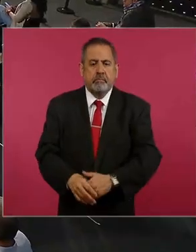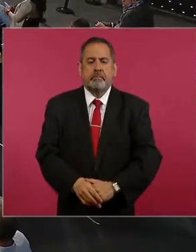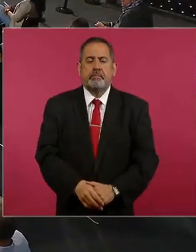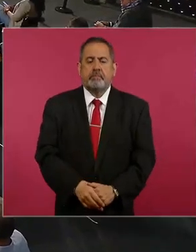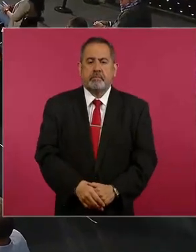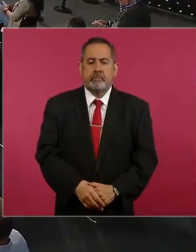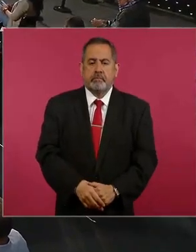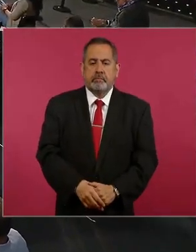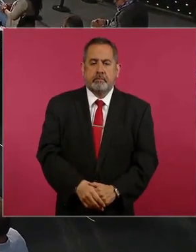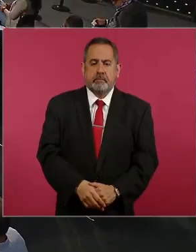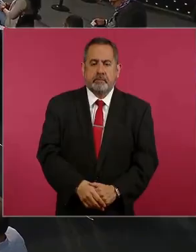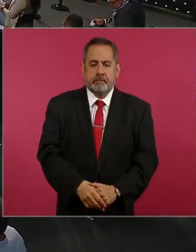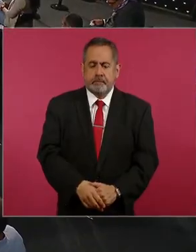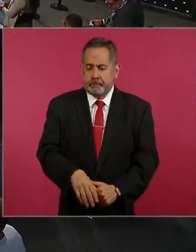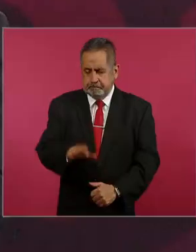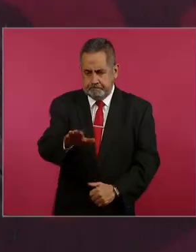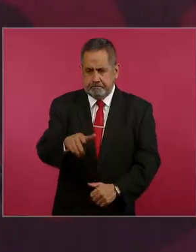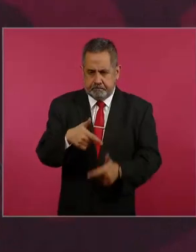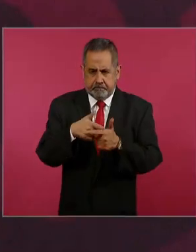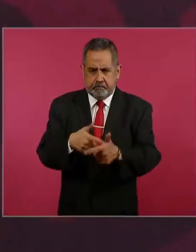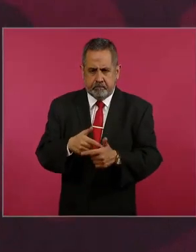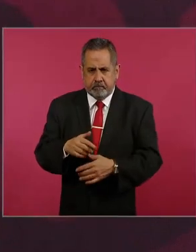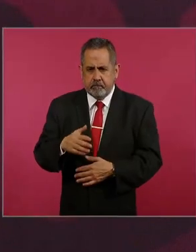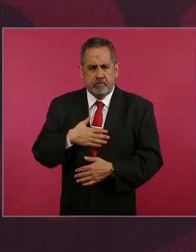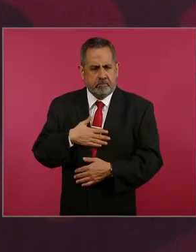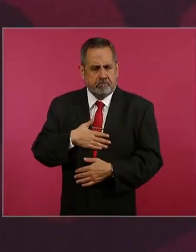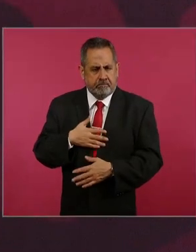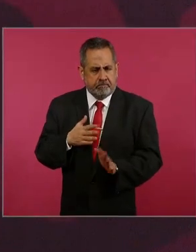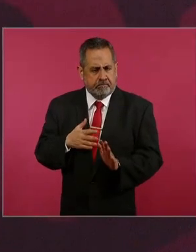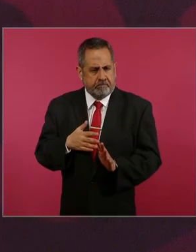a continuar. Ya ves que nosotros somos